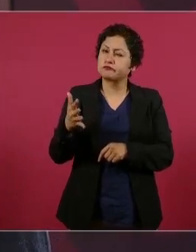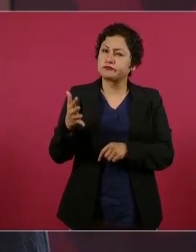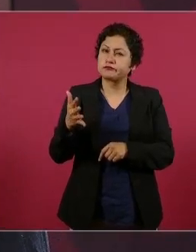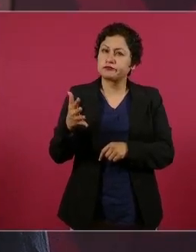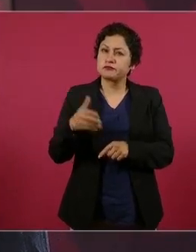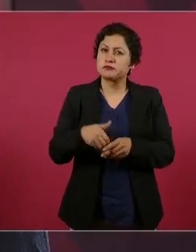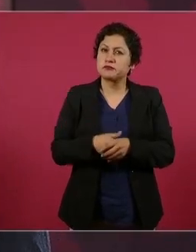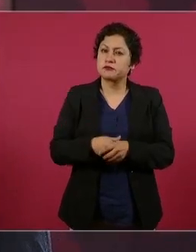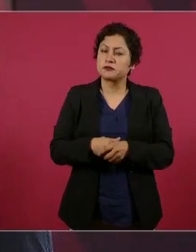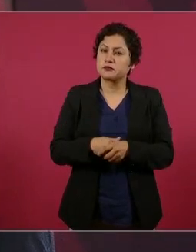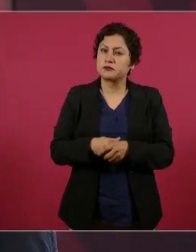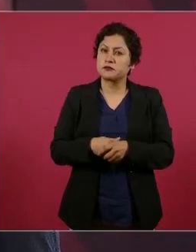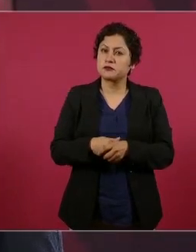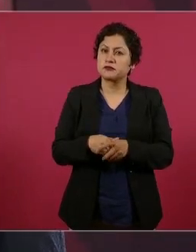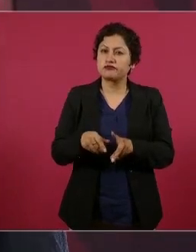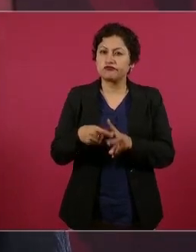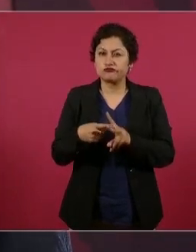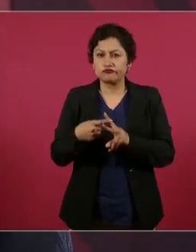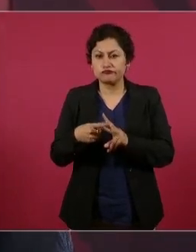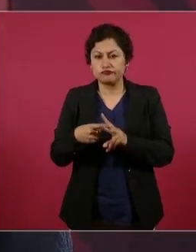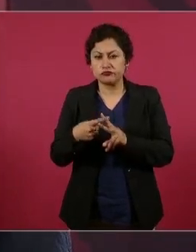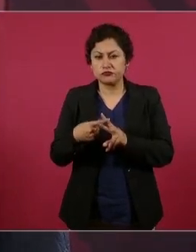unos